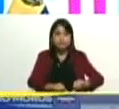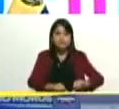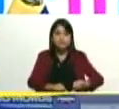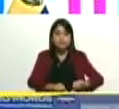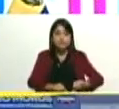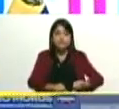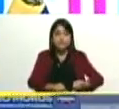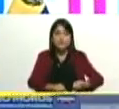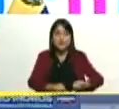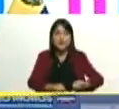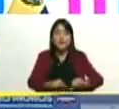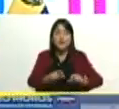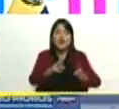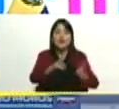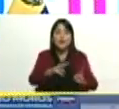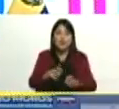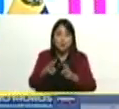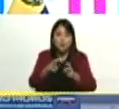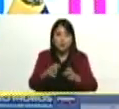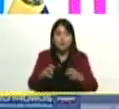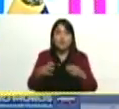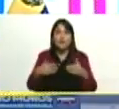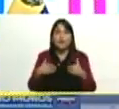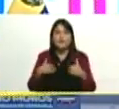la agricultura, para la salud.